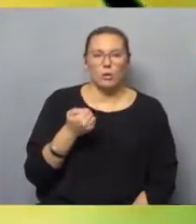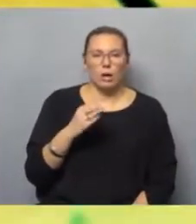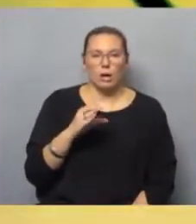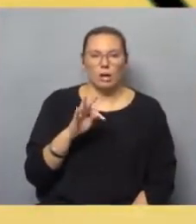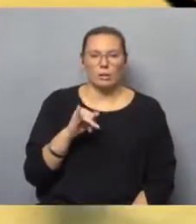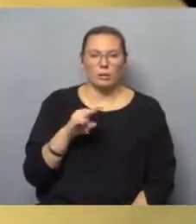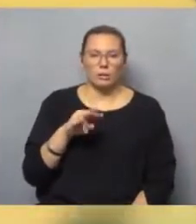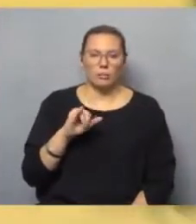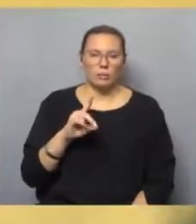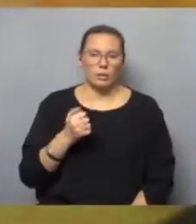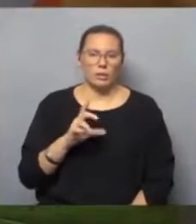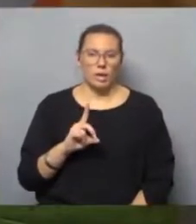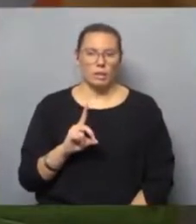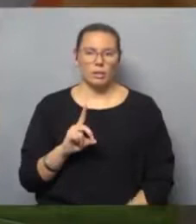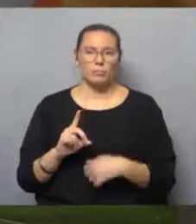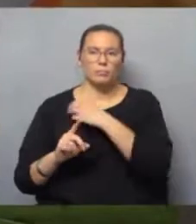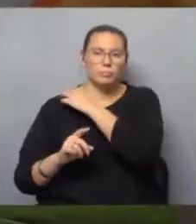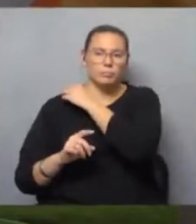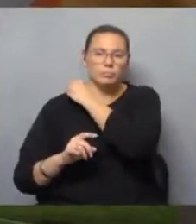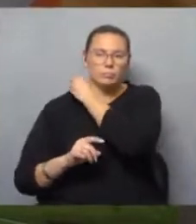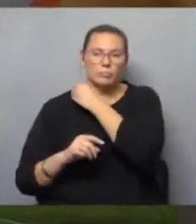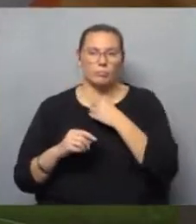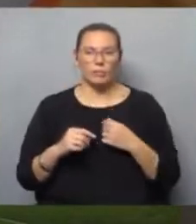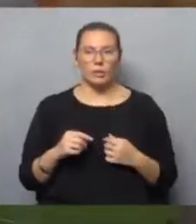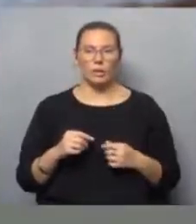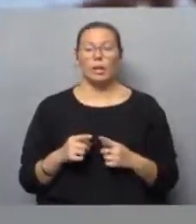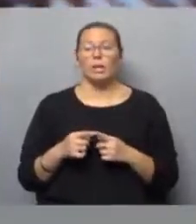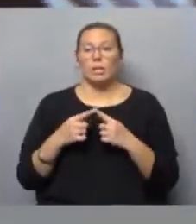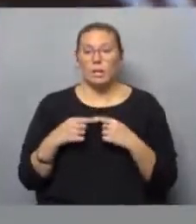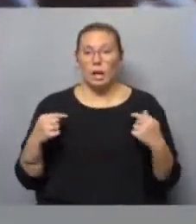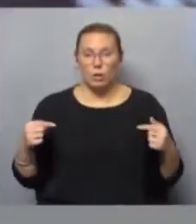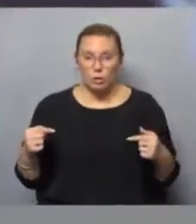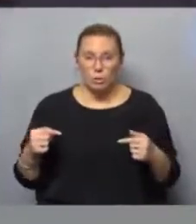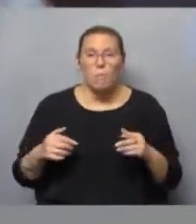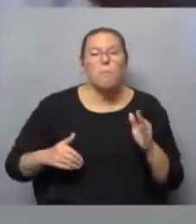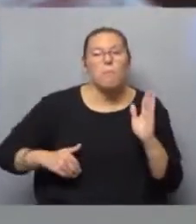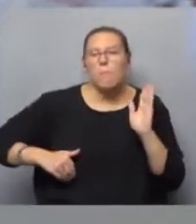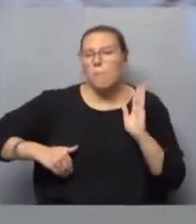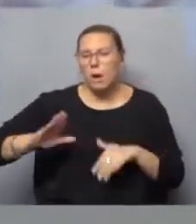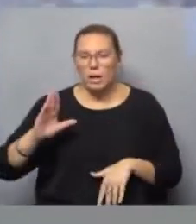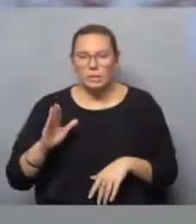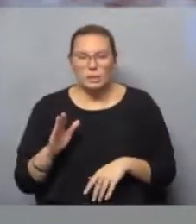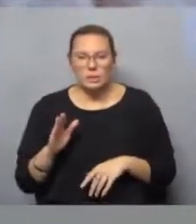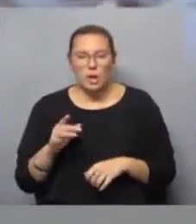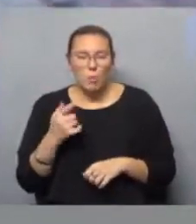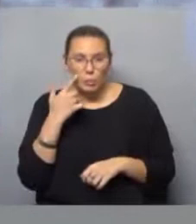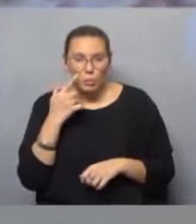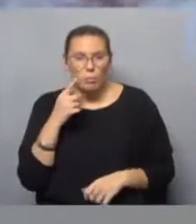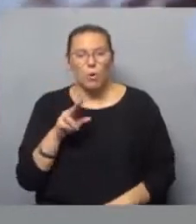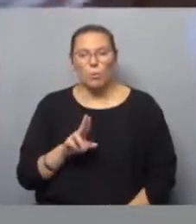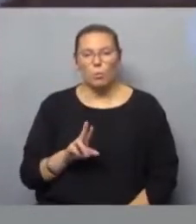básicamente, y el elemento radioactivo que mayormente usamos es el